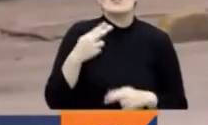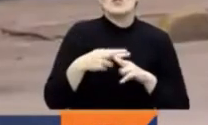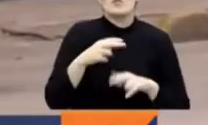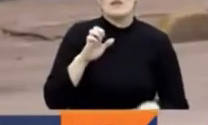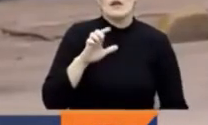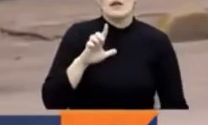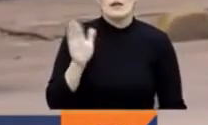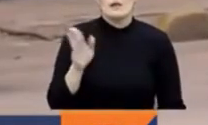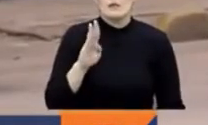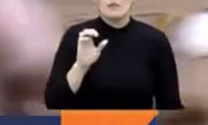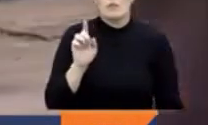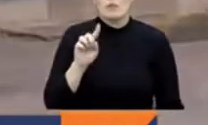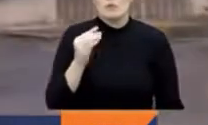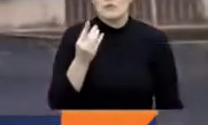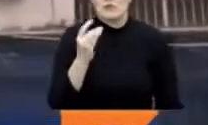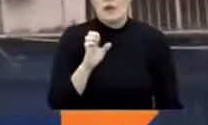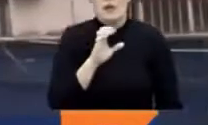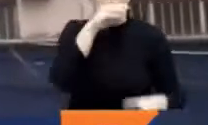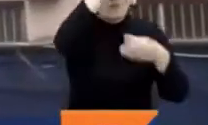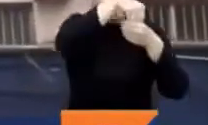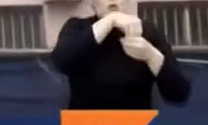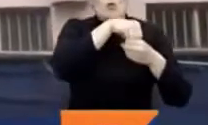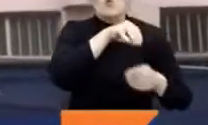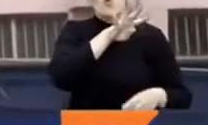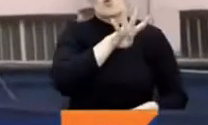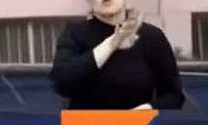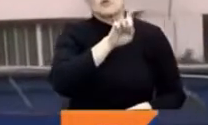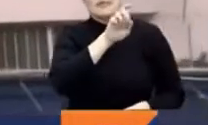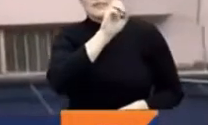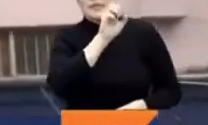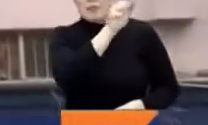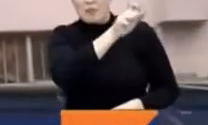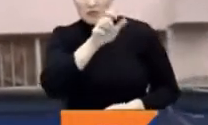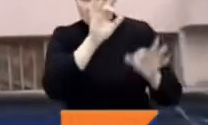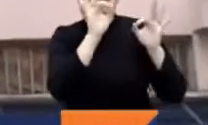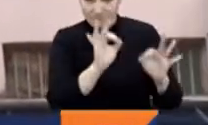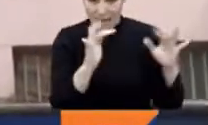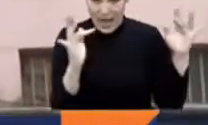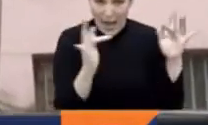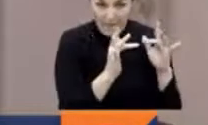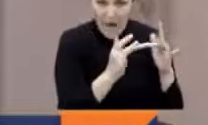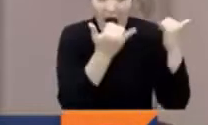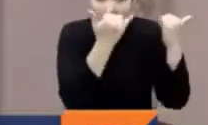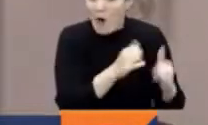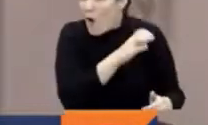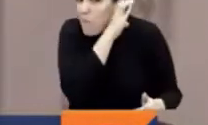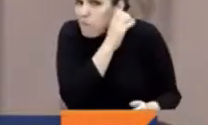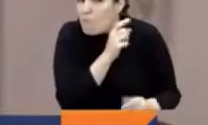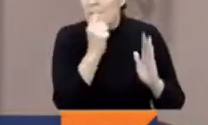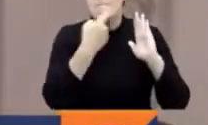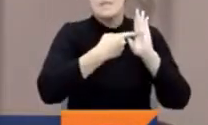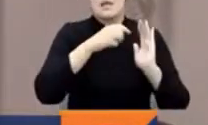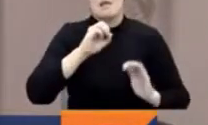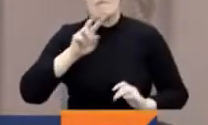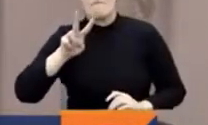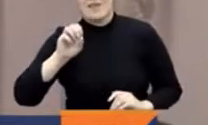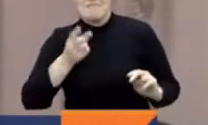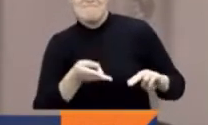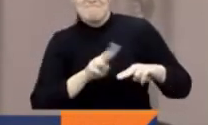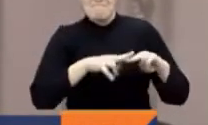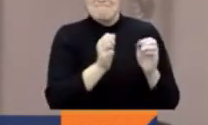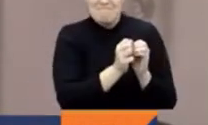tiene capacidad para 460 reclusos y según informa el INPEC actualmente hay 1.020 internos. Tiene que ver con la ausencia de